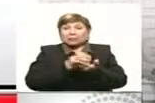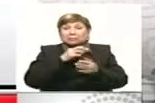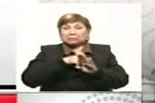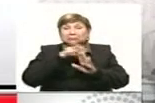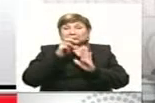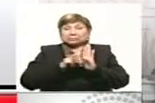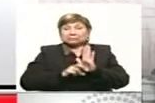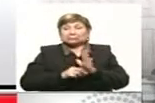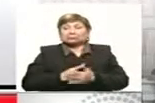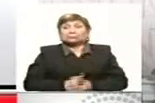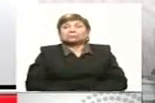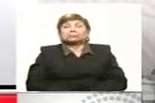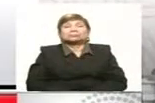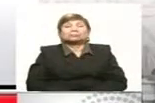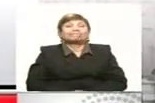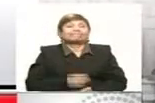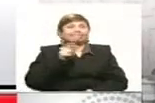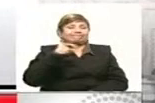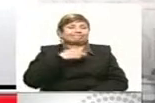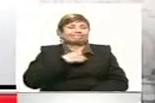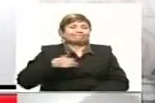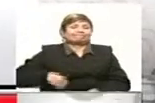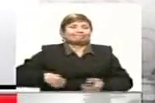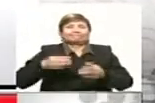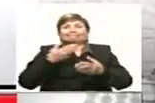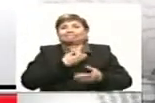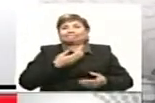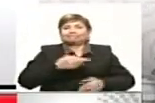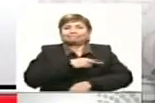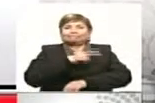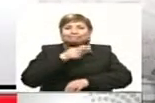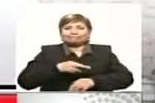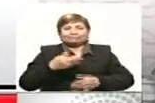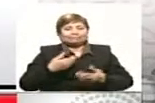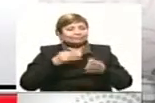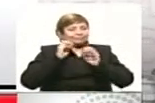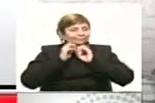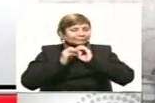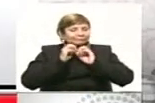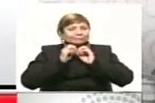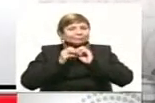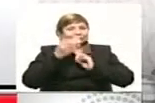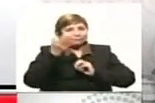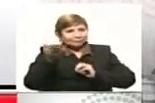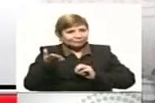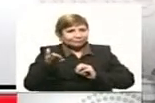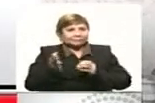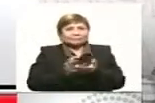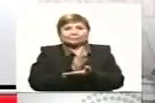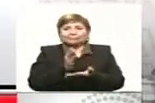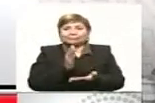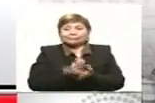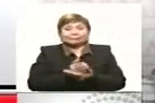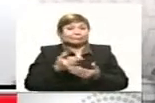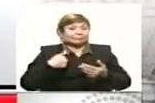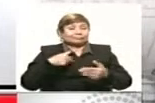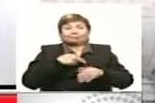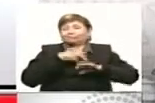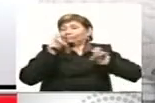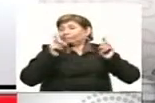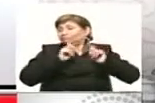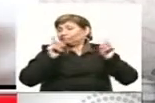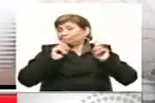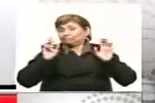proyecto, a ese ministerio, a ese gobierno regional le conviene resolver el problema, ¿ok? Nosotros no,